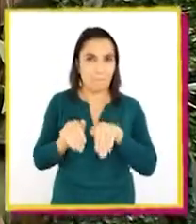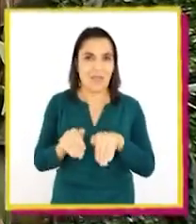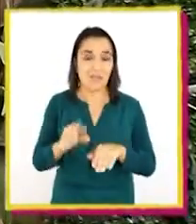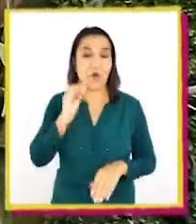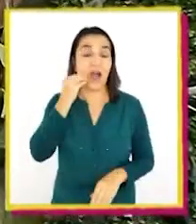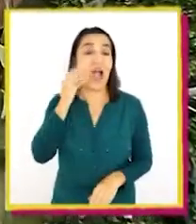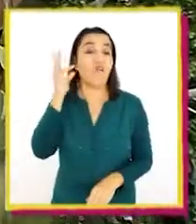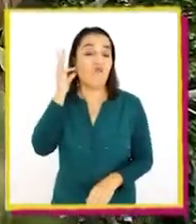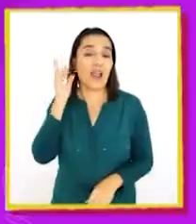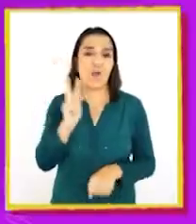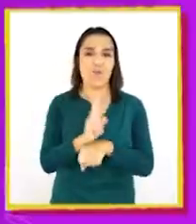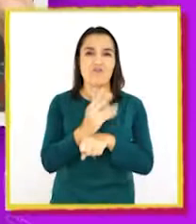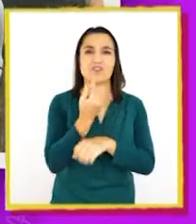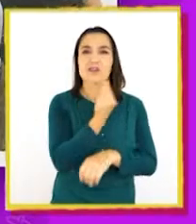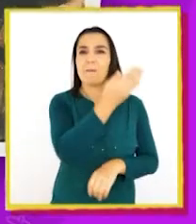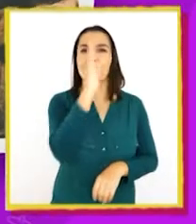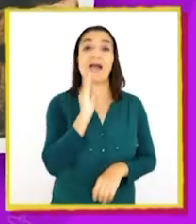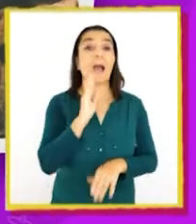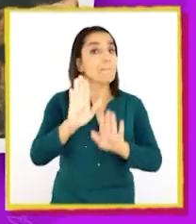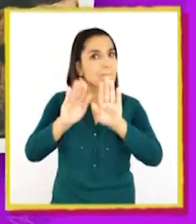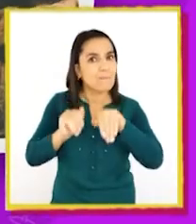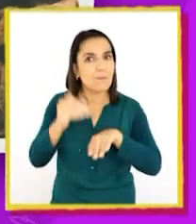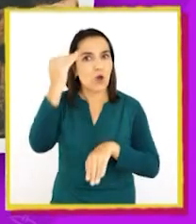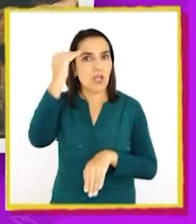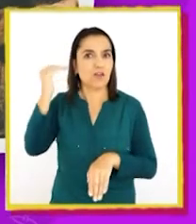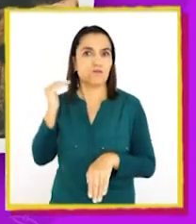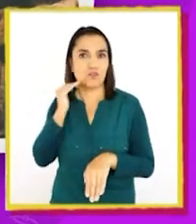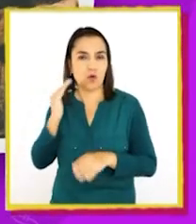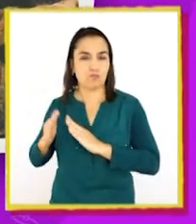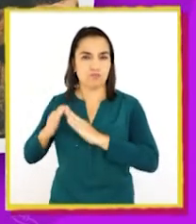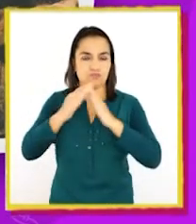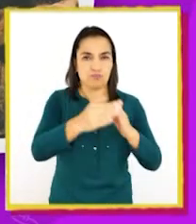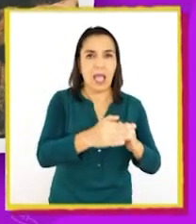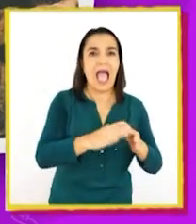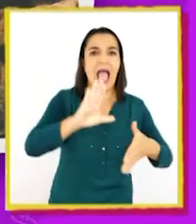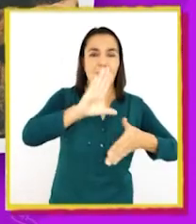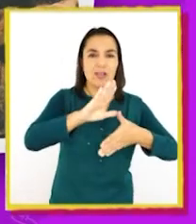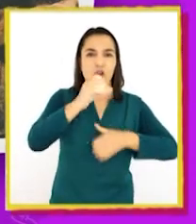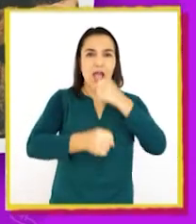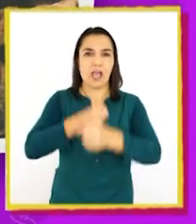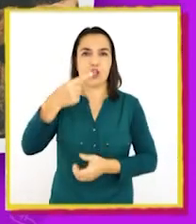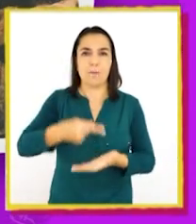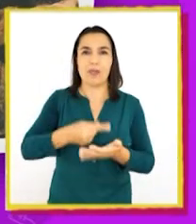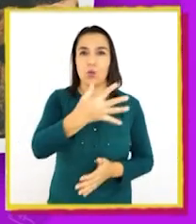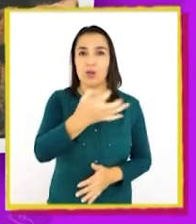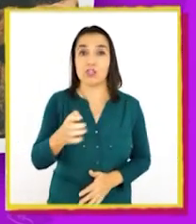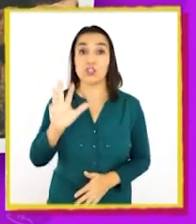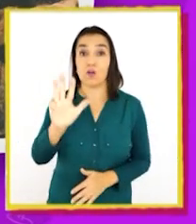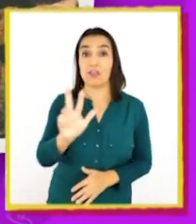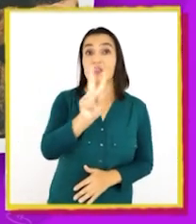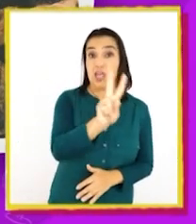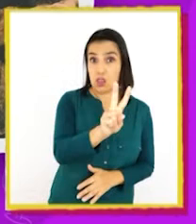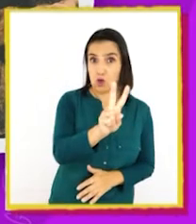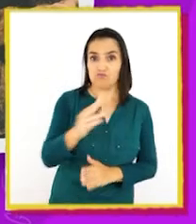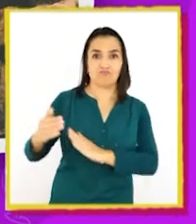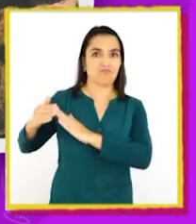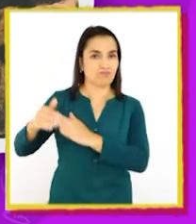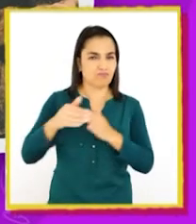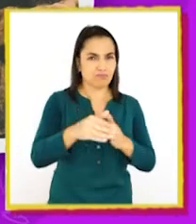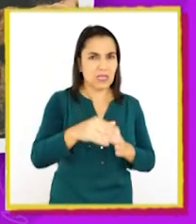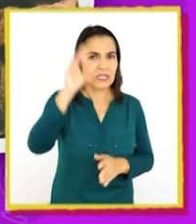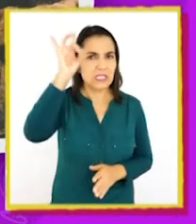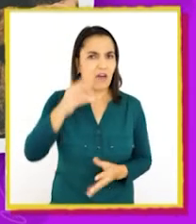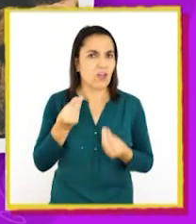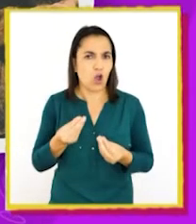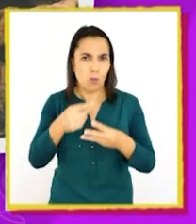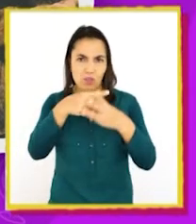al abuelo de la profe Maca y también a Cristóbal Colón cuando llegó a América en el año 1492 junto a sus navegantes. ¿Saben